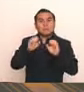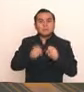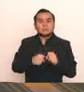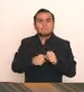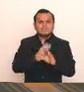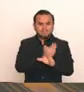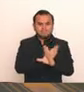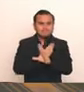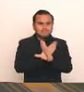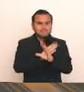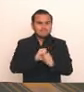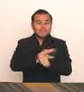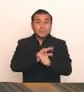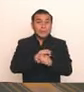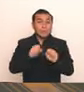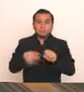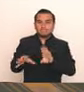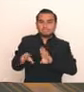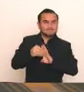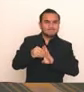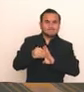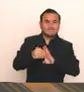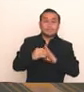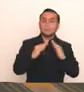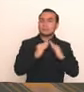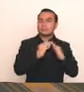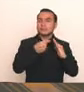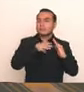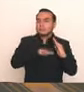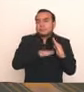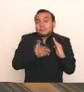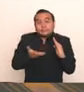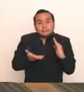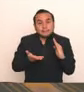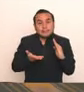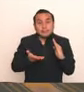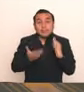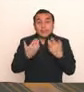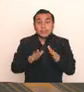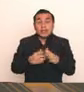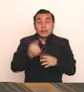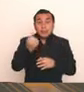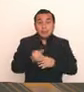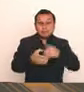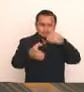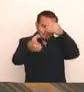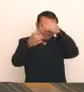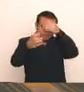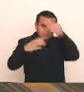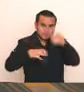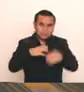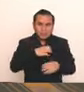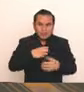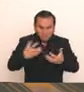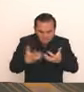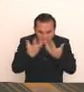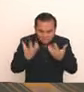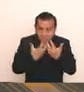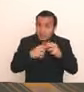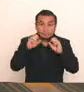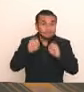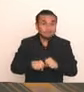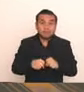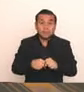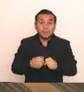el virus es no contagiándose quedándose en casa los científicos aún no encuentran otra pero yo espero que lo hagan pronto